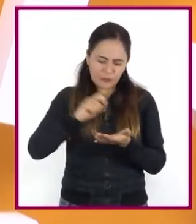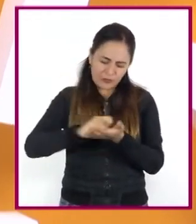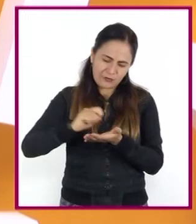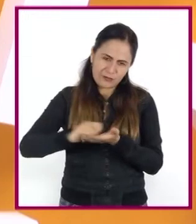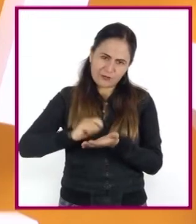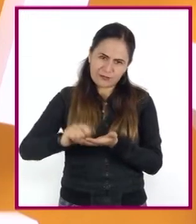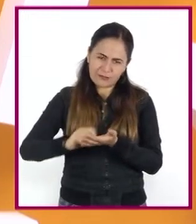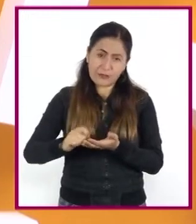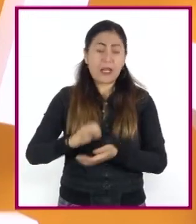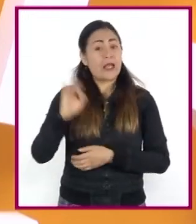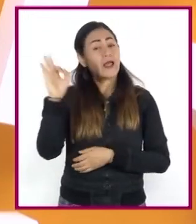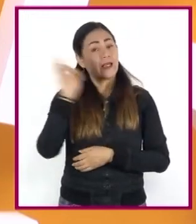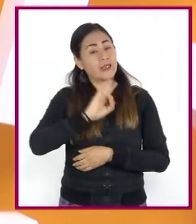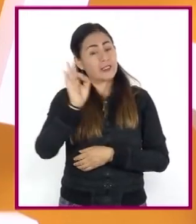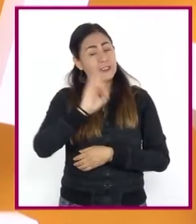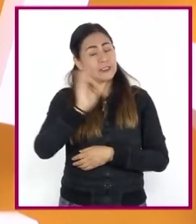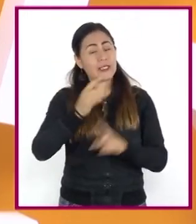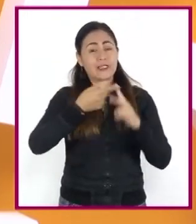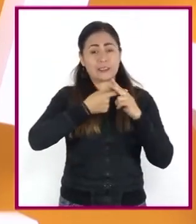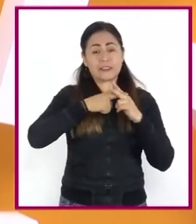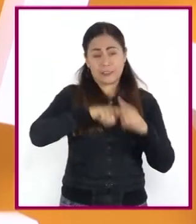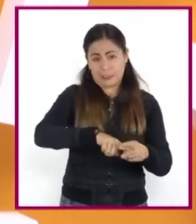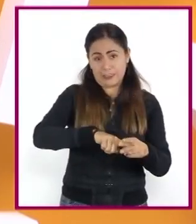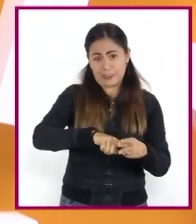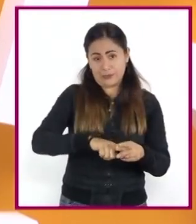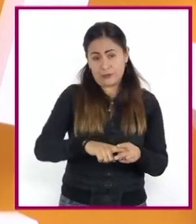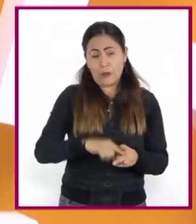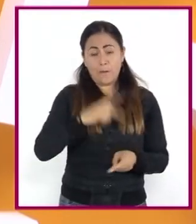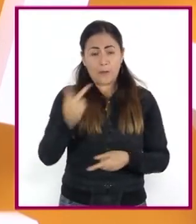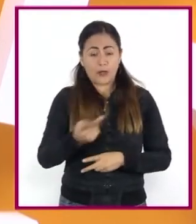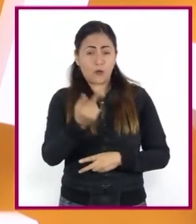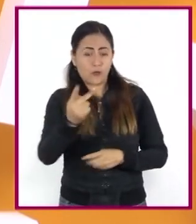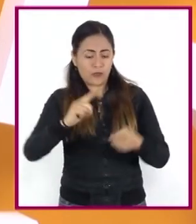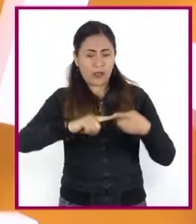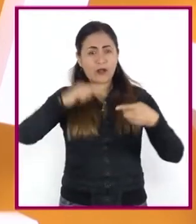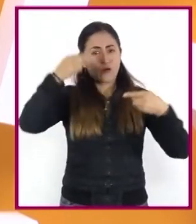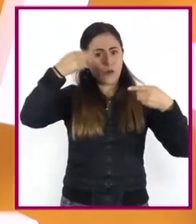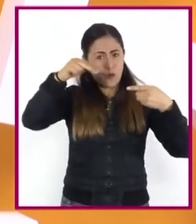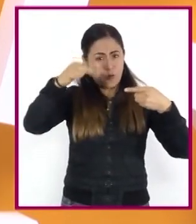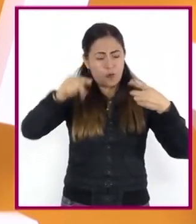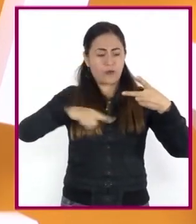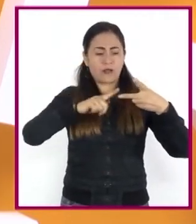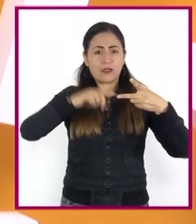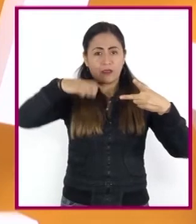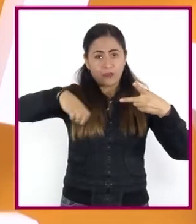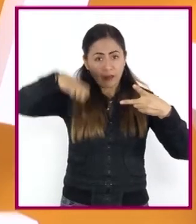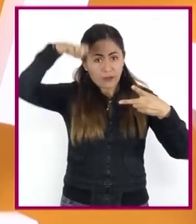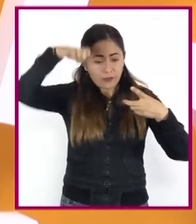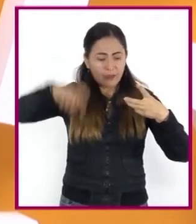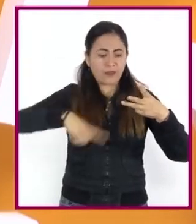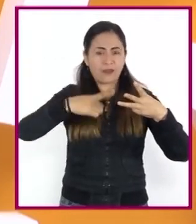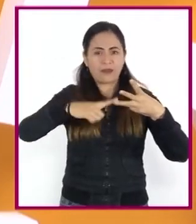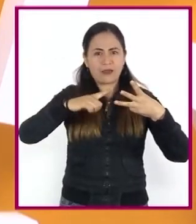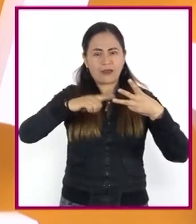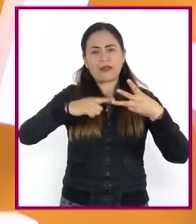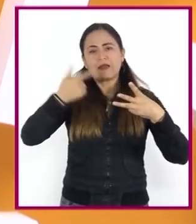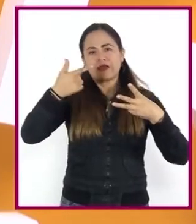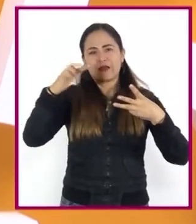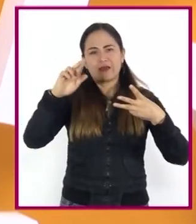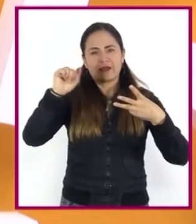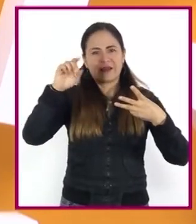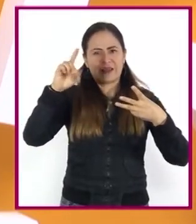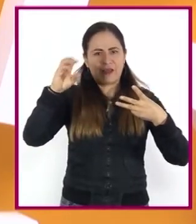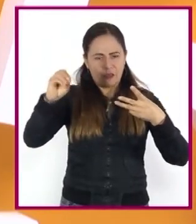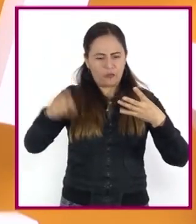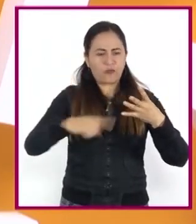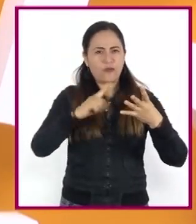vez podríamos empezar por preguntar nombre, edad, grado, identidad de